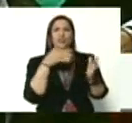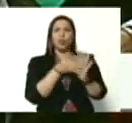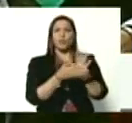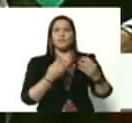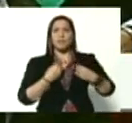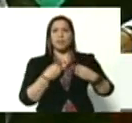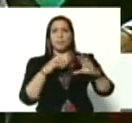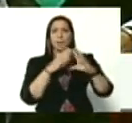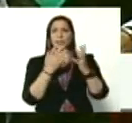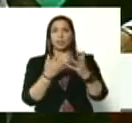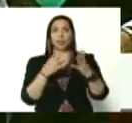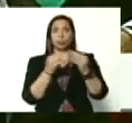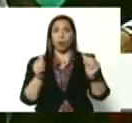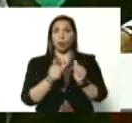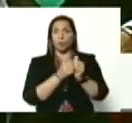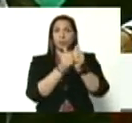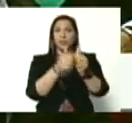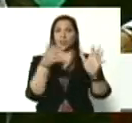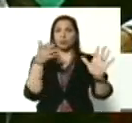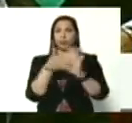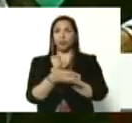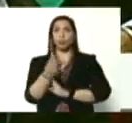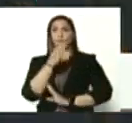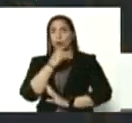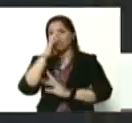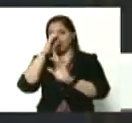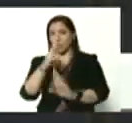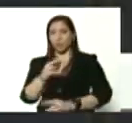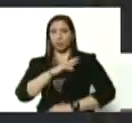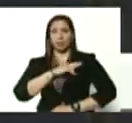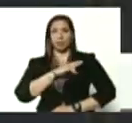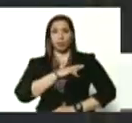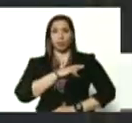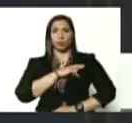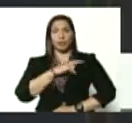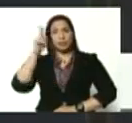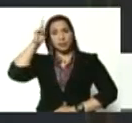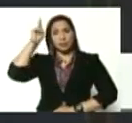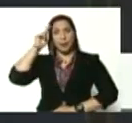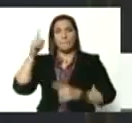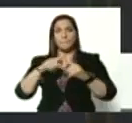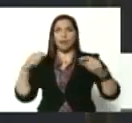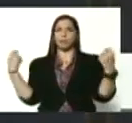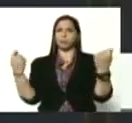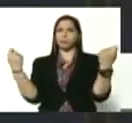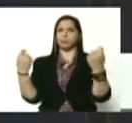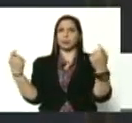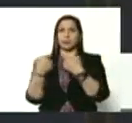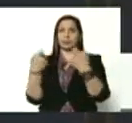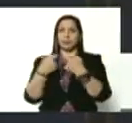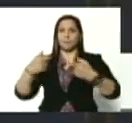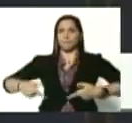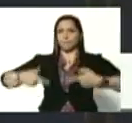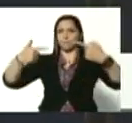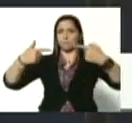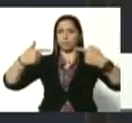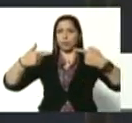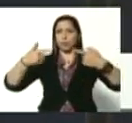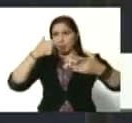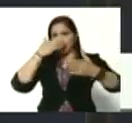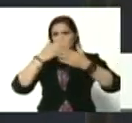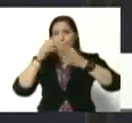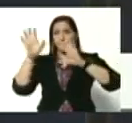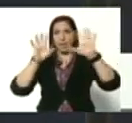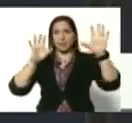de la intolerancia religiosa y étnica para propiciar guerras civiles internas y enfrentamientos ante